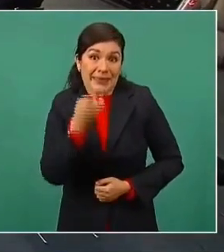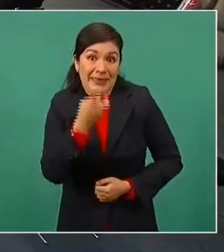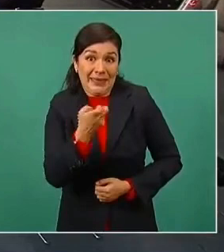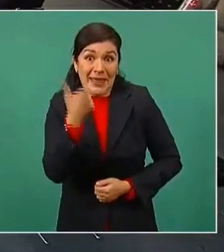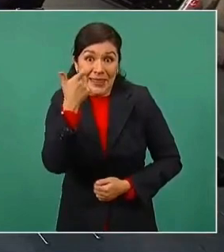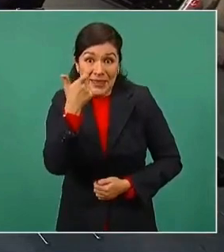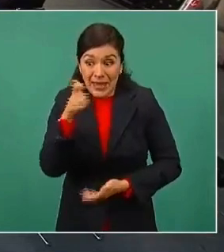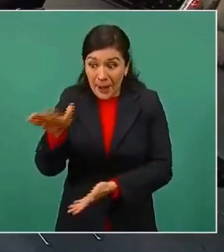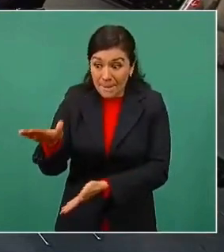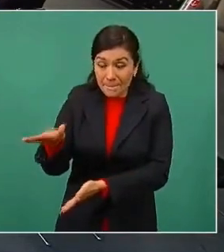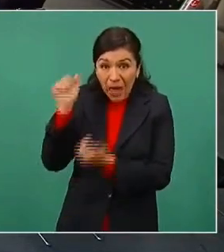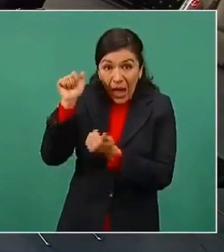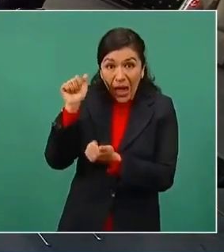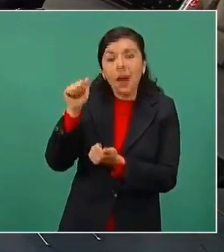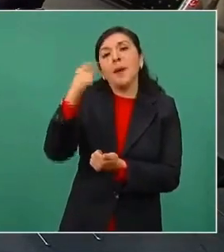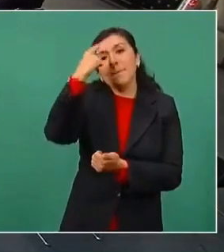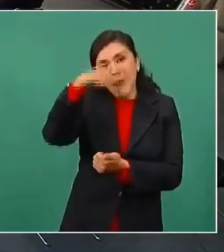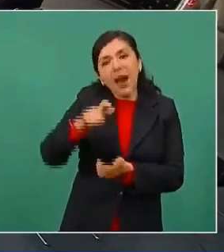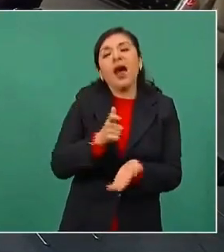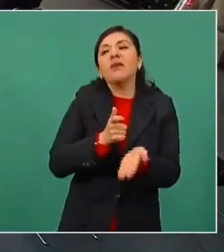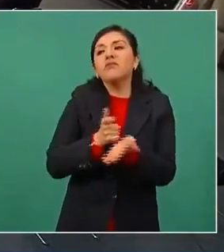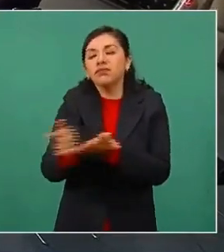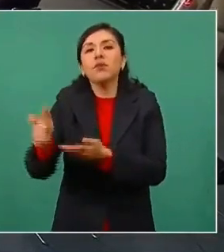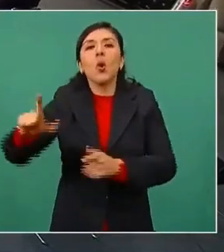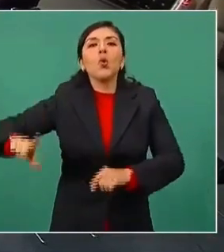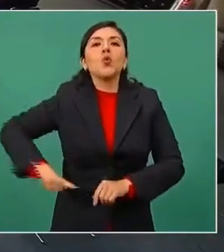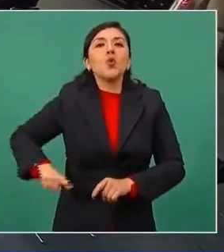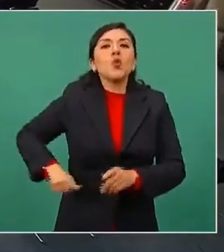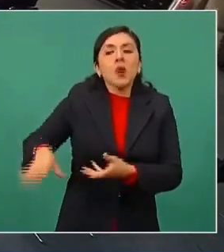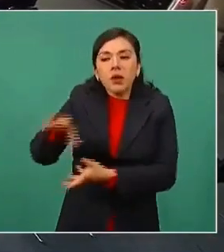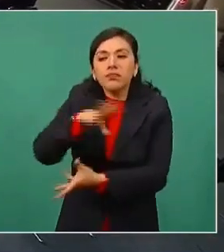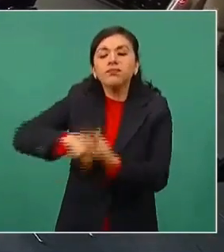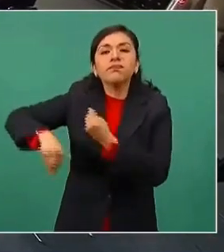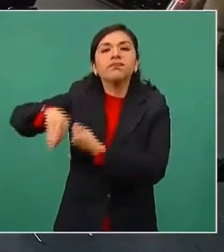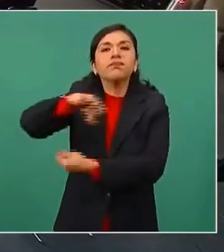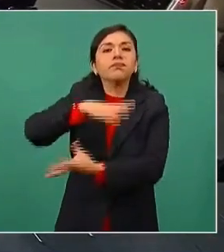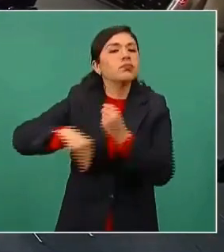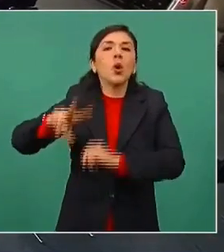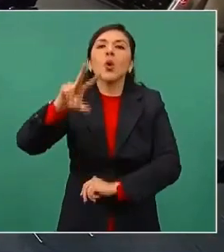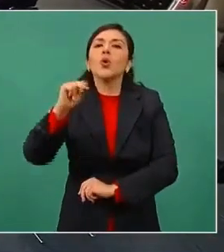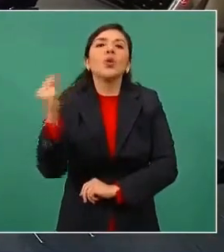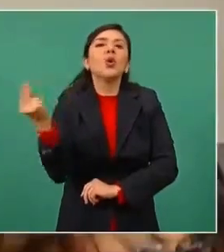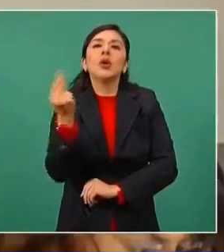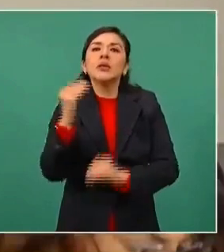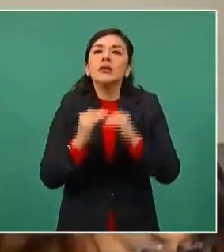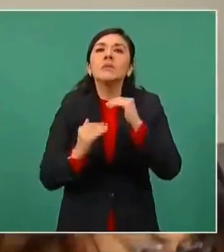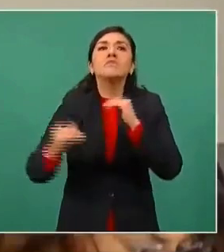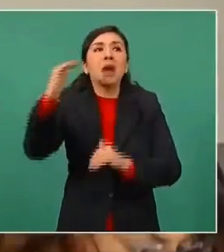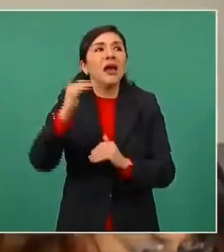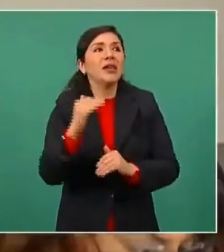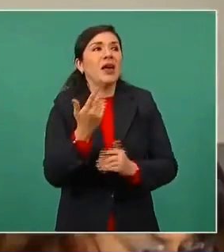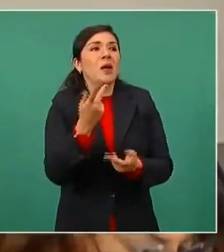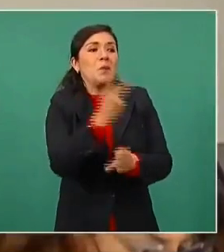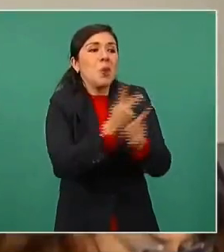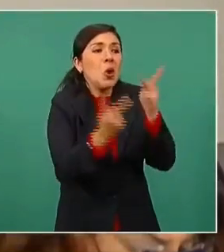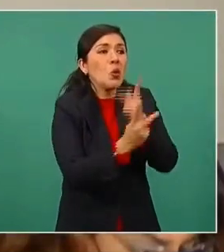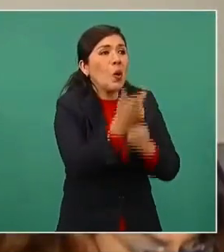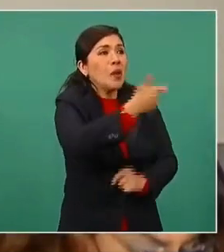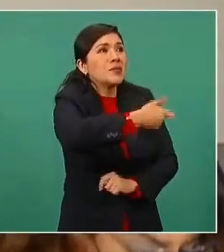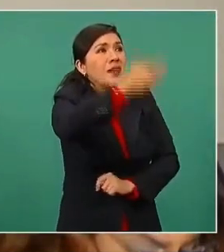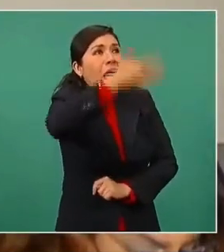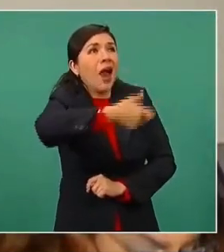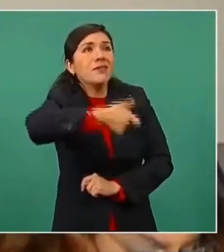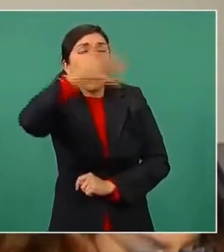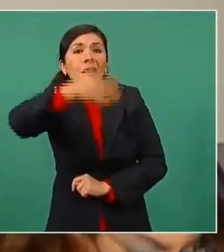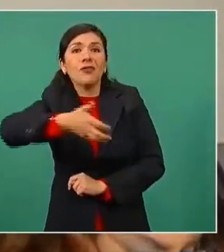del IVA se vaya a las arcas públicas de México y de esta forma se evitaría la especulación de precios y su gobierno, teniendo